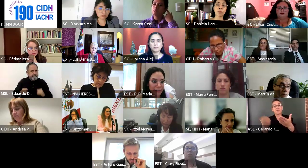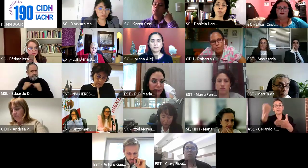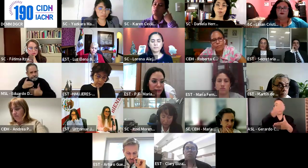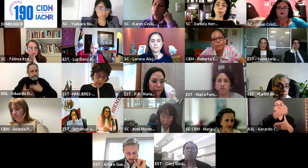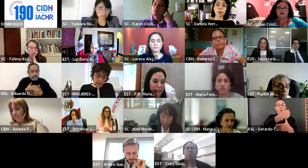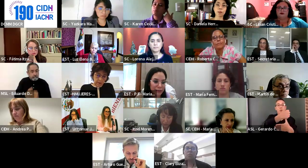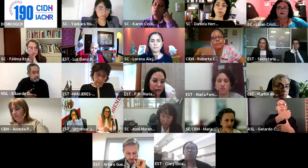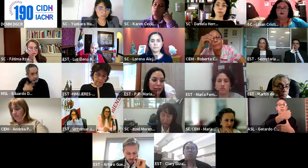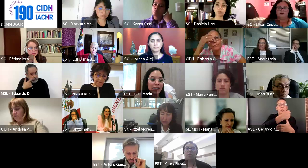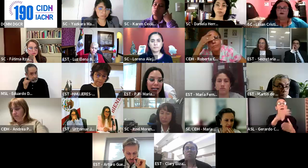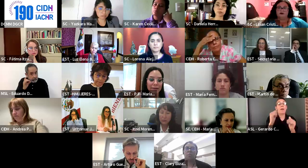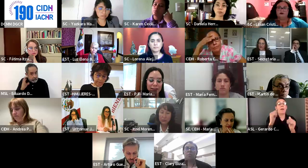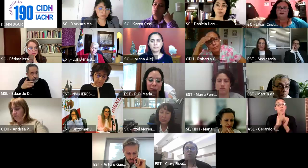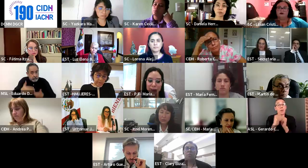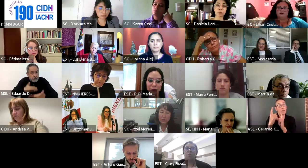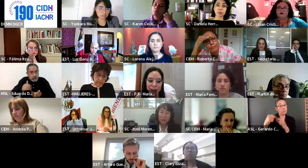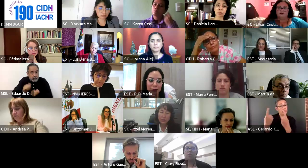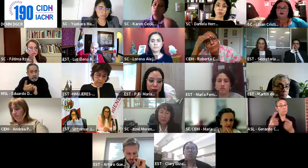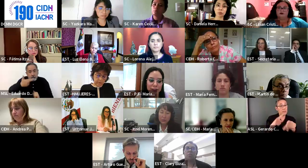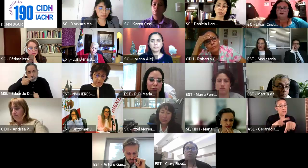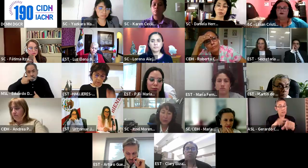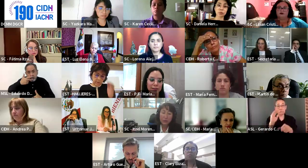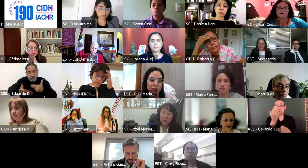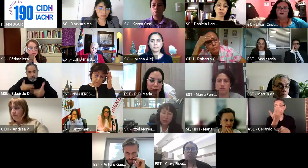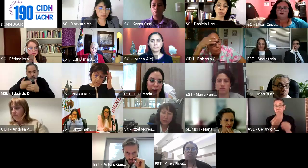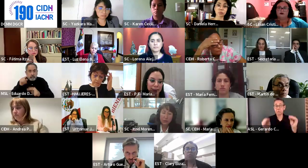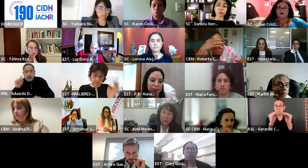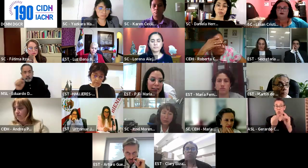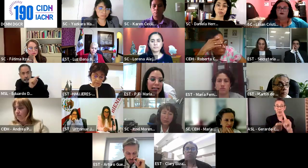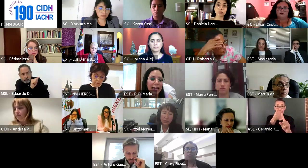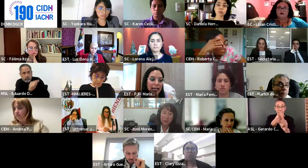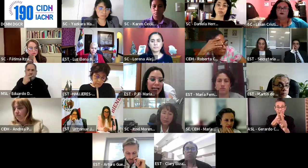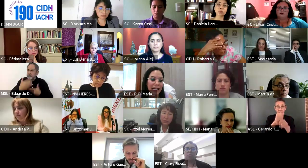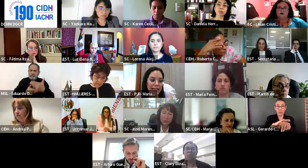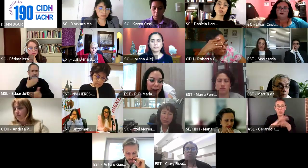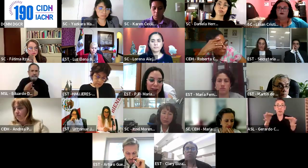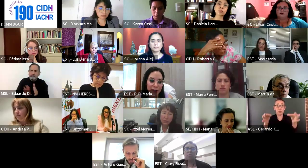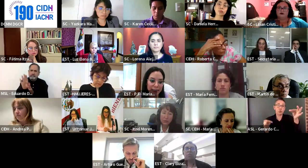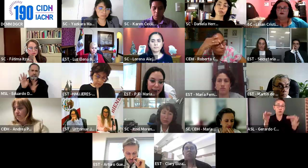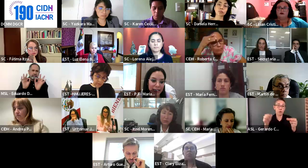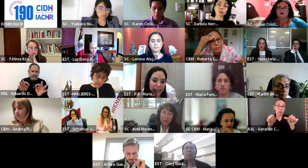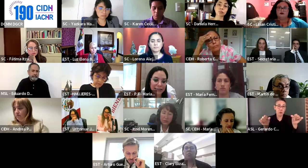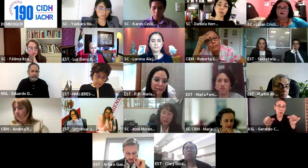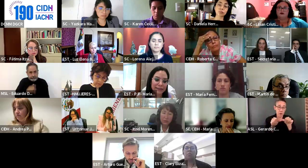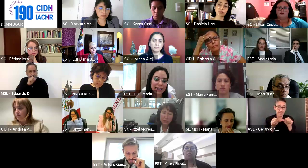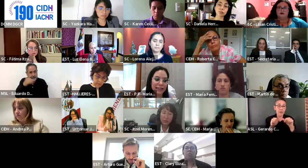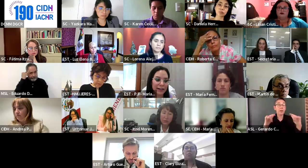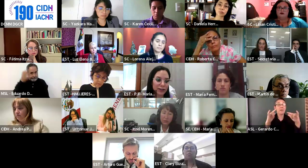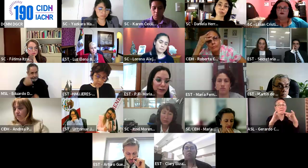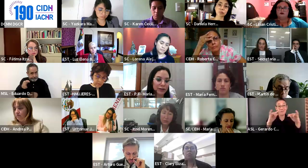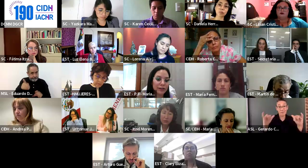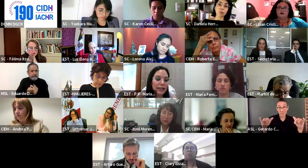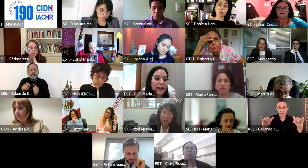se ha visto un impacto cada vez mayor en los órganos jurisdiccionales. En la misma línea, a través de